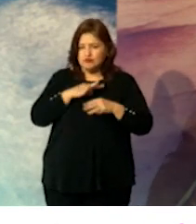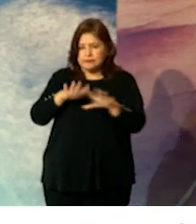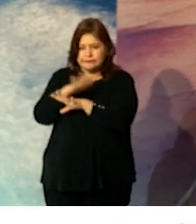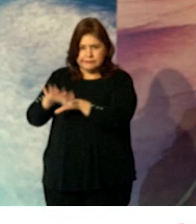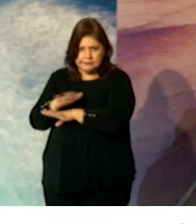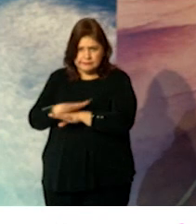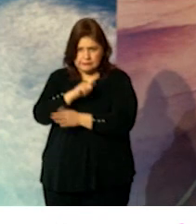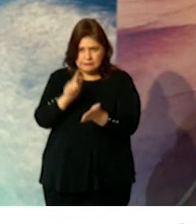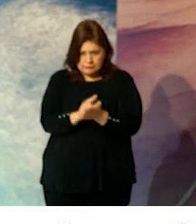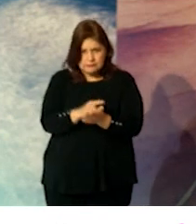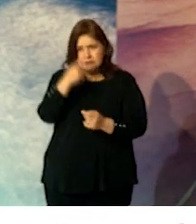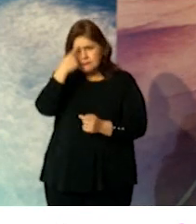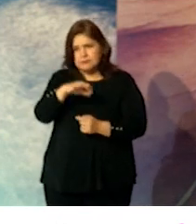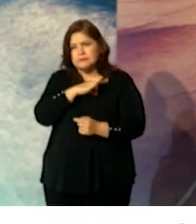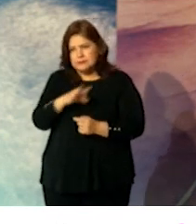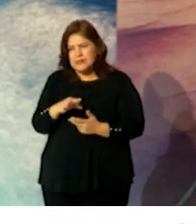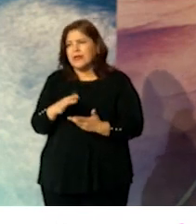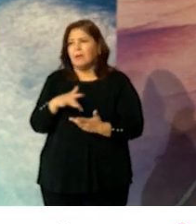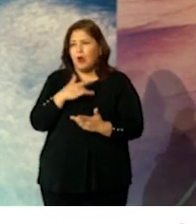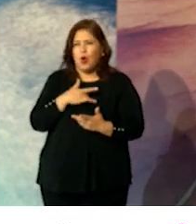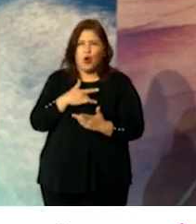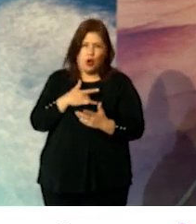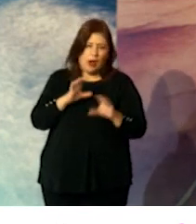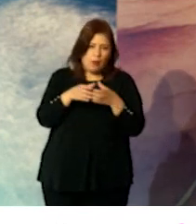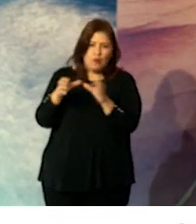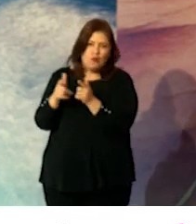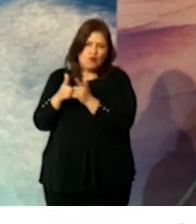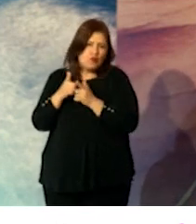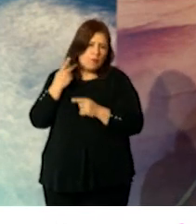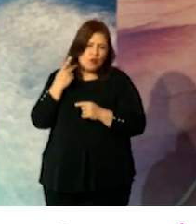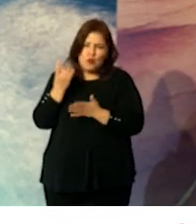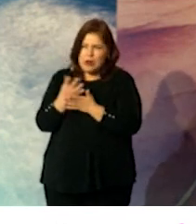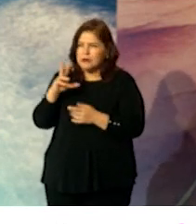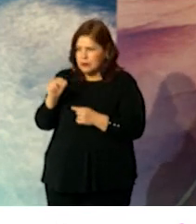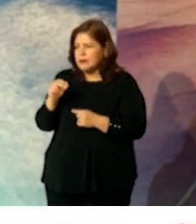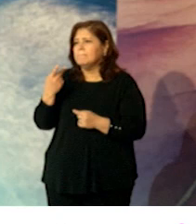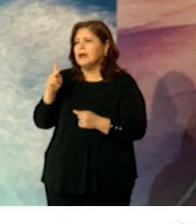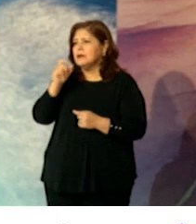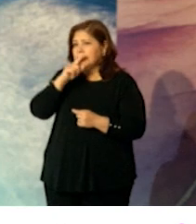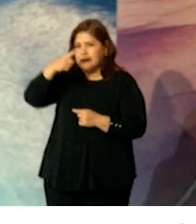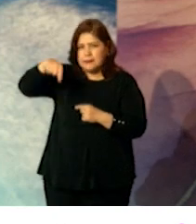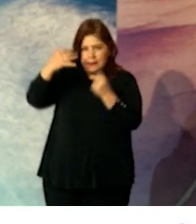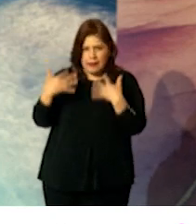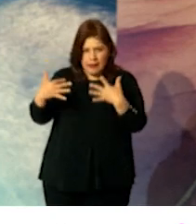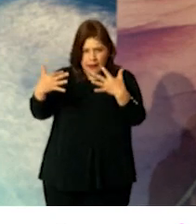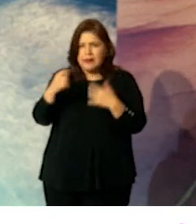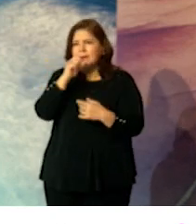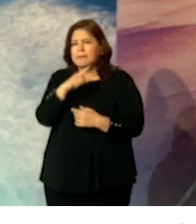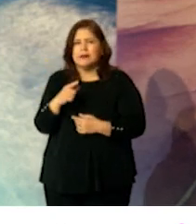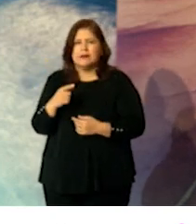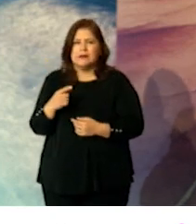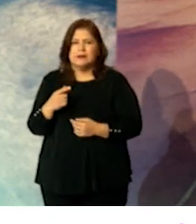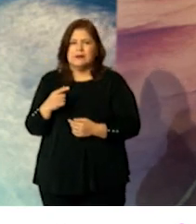legislativas haciéndolos transpartidistas. O sea, sí se puede. Aquí la cuestión es de que pues los que ustedes están aquí nos tengan que